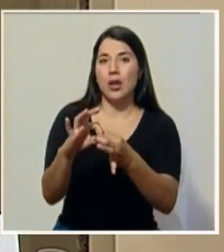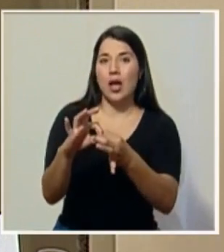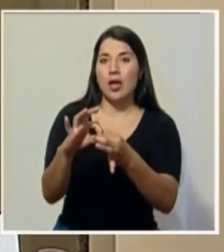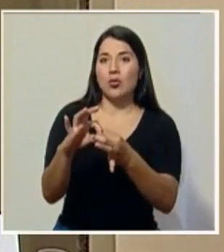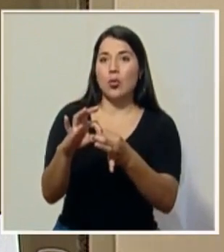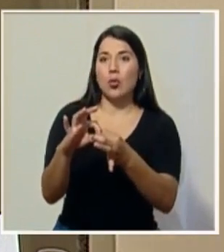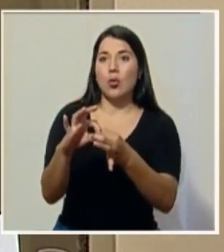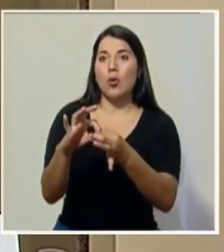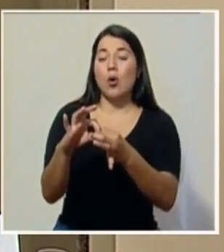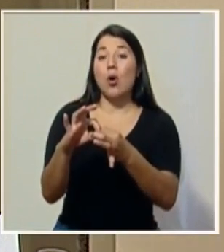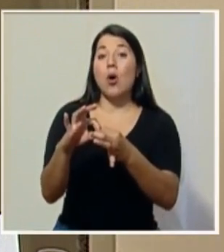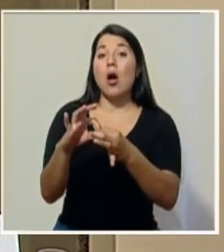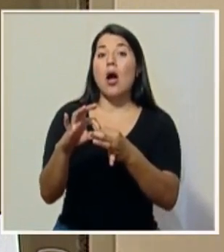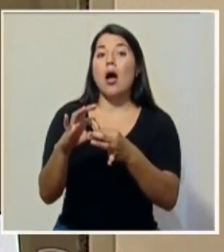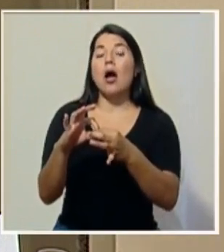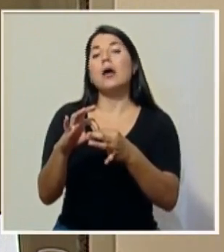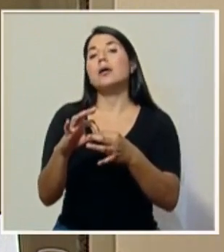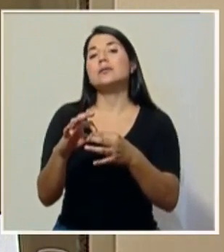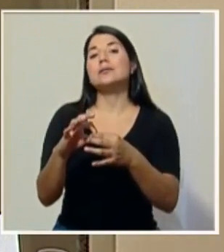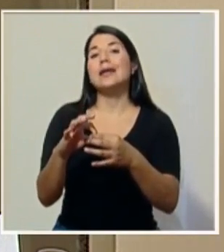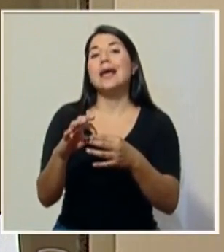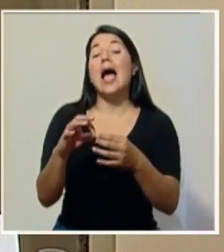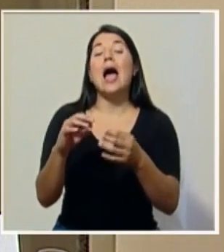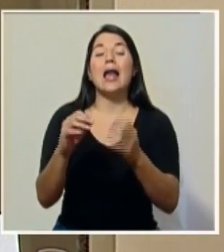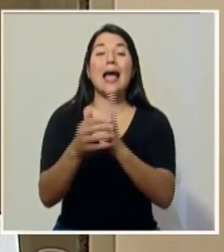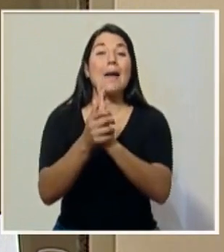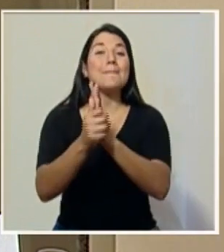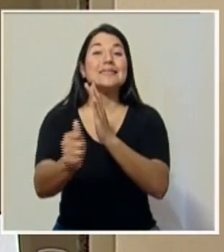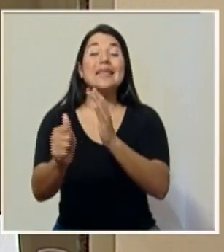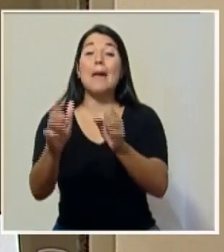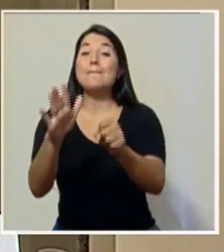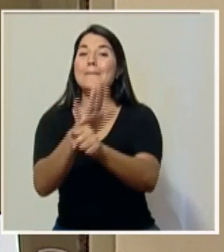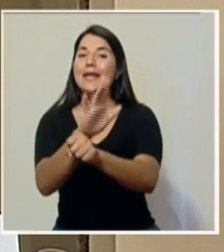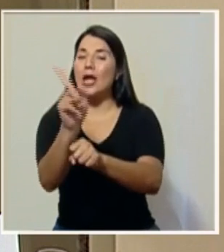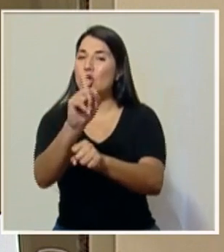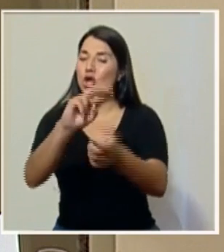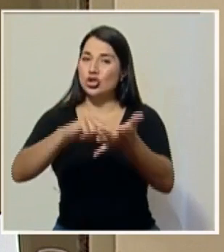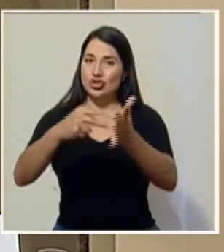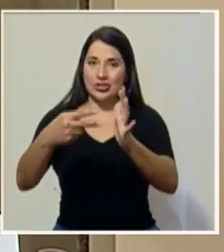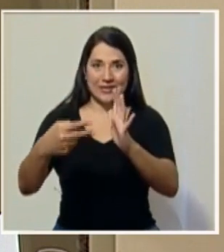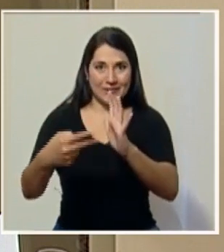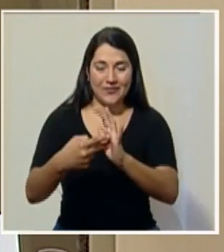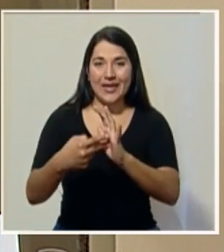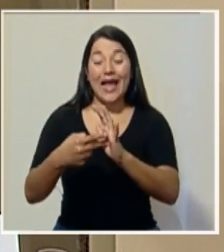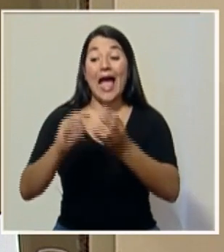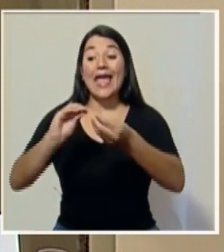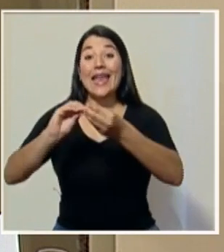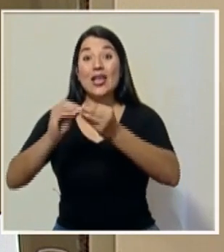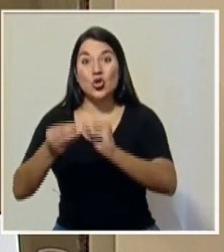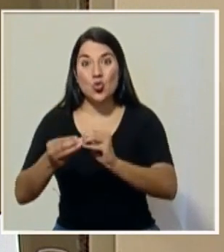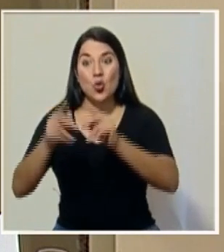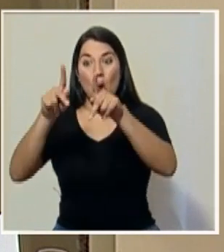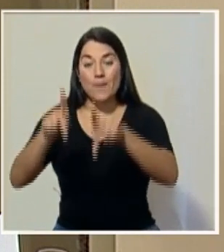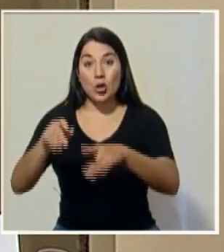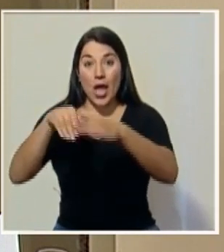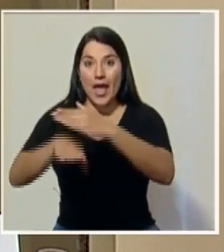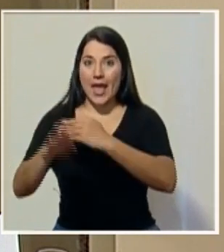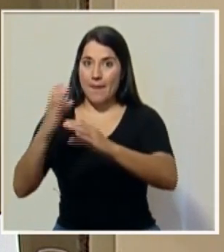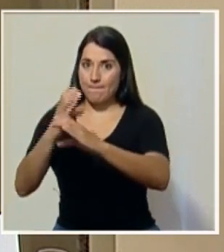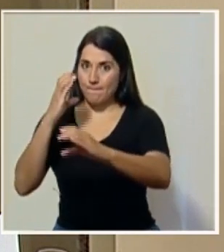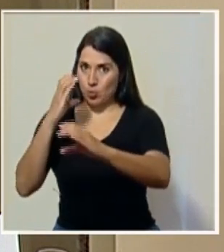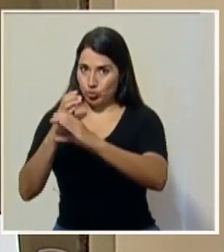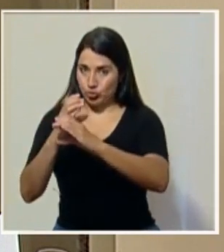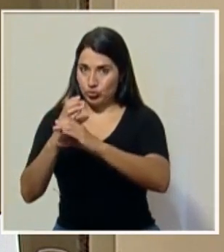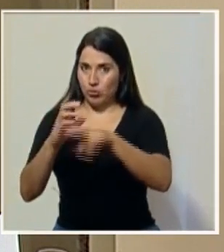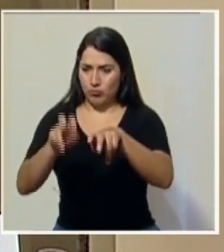a la flotilla, es decir, que no se reduzca la flotilla vehicular, no necesariamente la cantidad de personas en el autobús. Recordemos